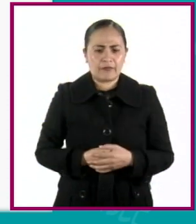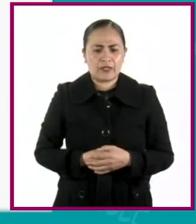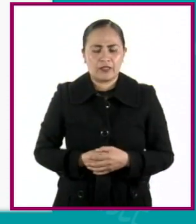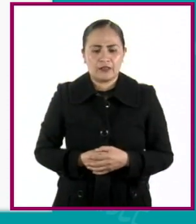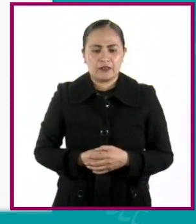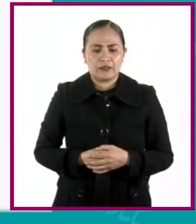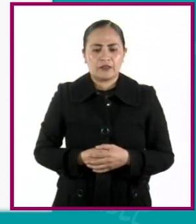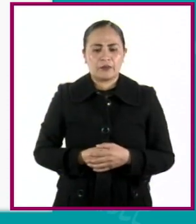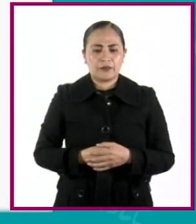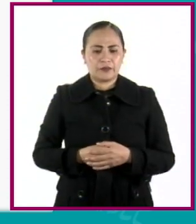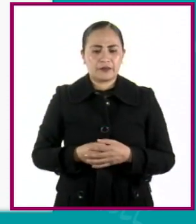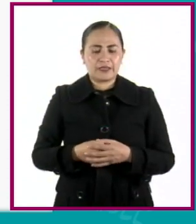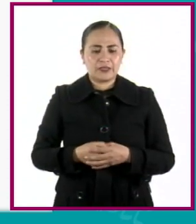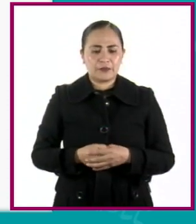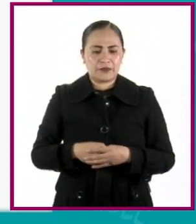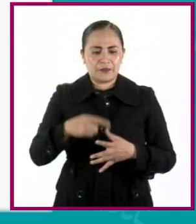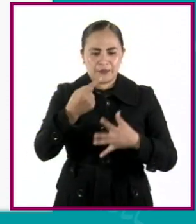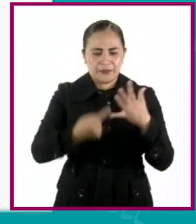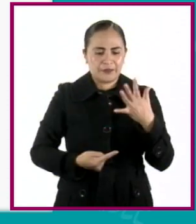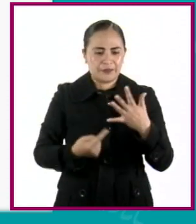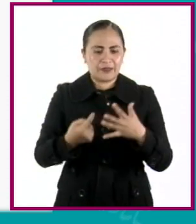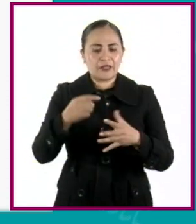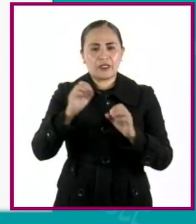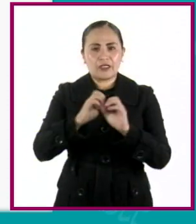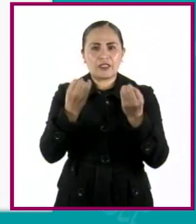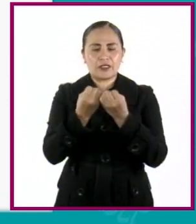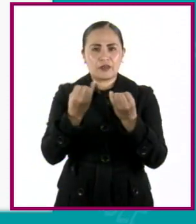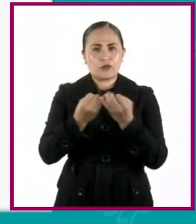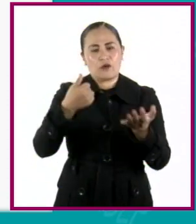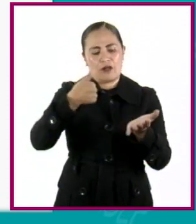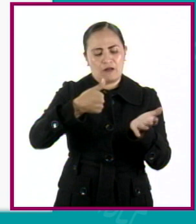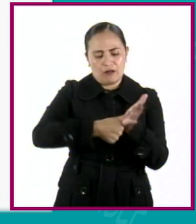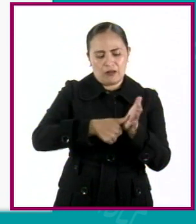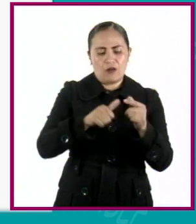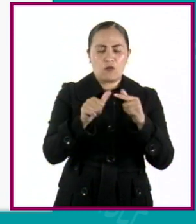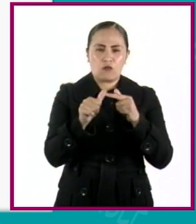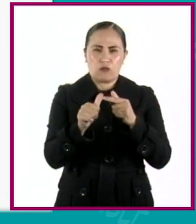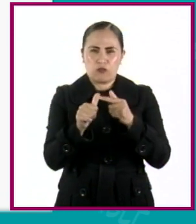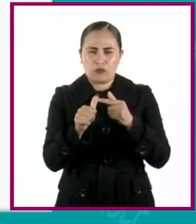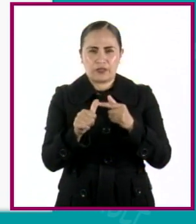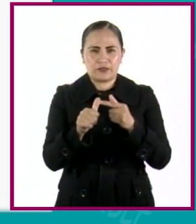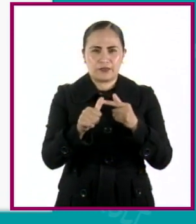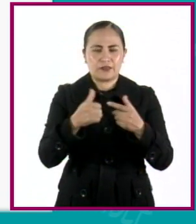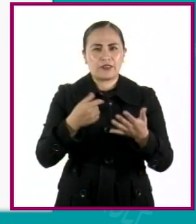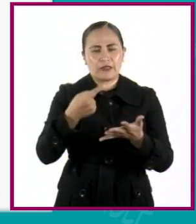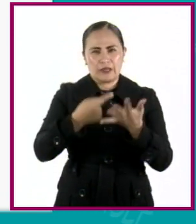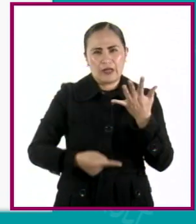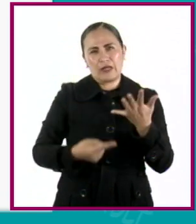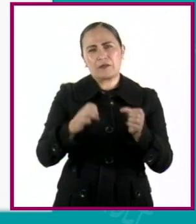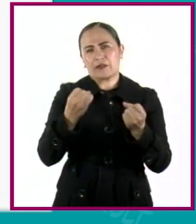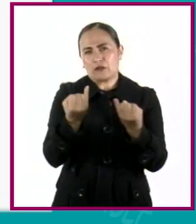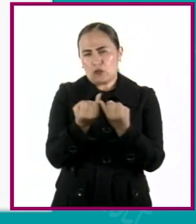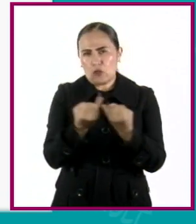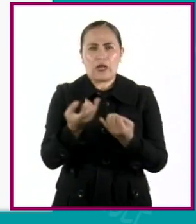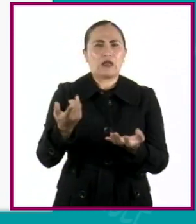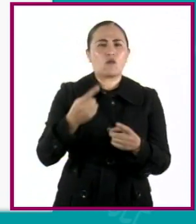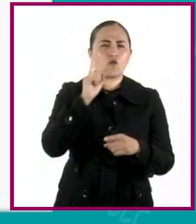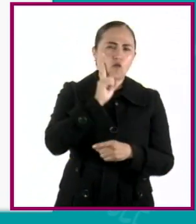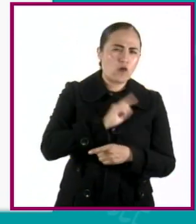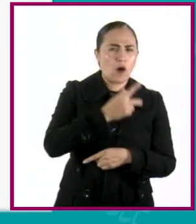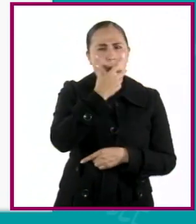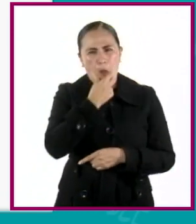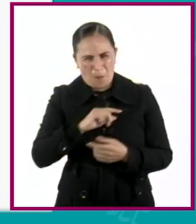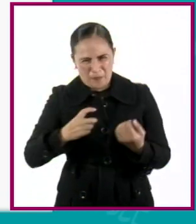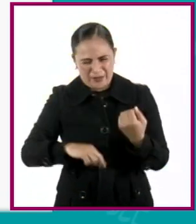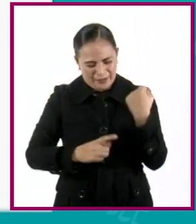prevención de cicatrices, la formación de huellas dactilares, la determinación del sexo, la modelización